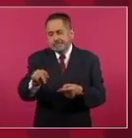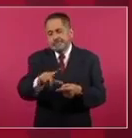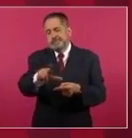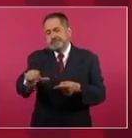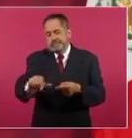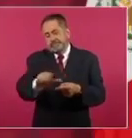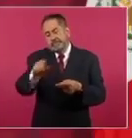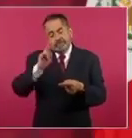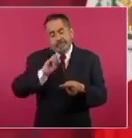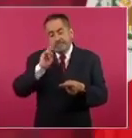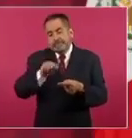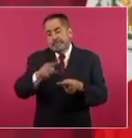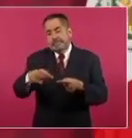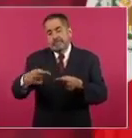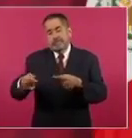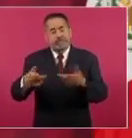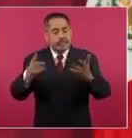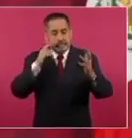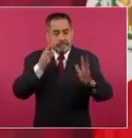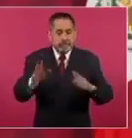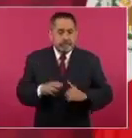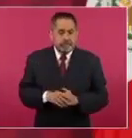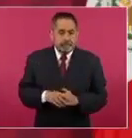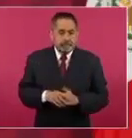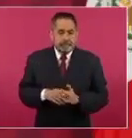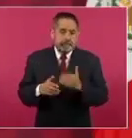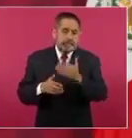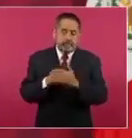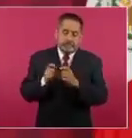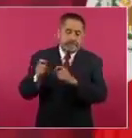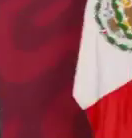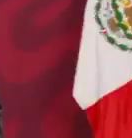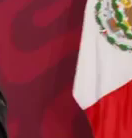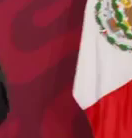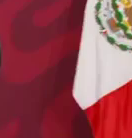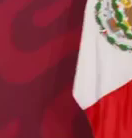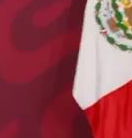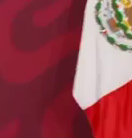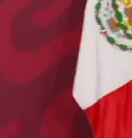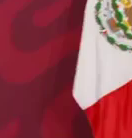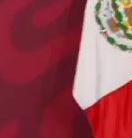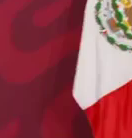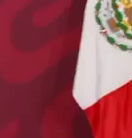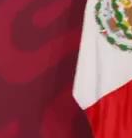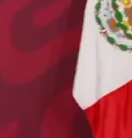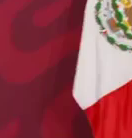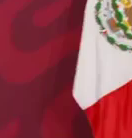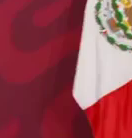lo, pues vamos a que los que continúen